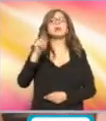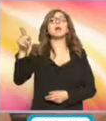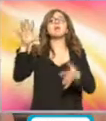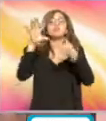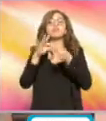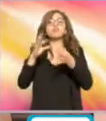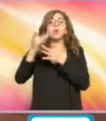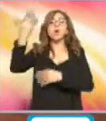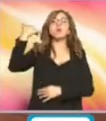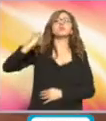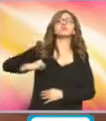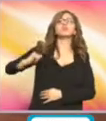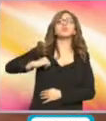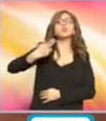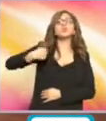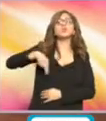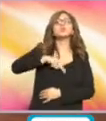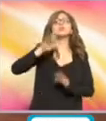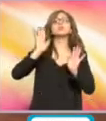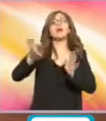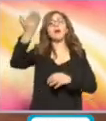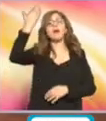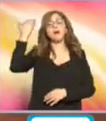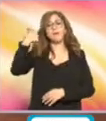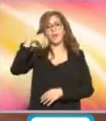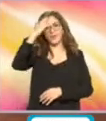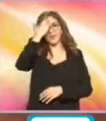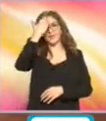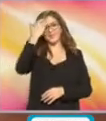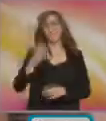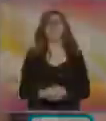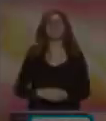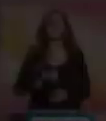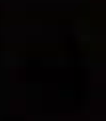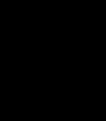antiquísimas que ya conocían de esto. Maravilloso. Irene, muchísimas gracias. Gracias a ustedes.